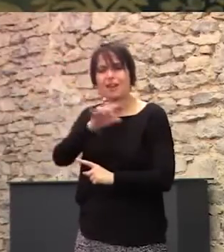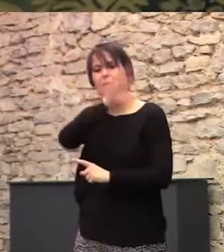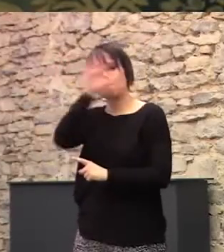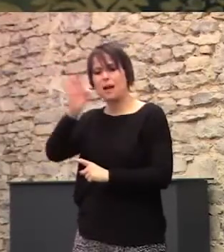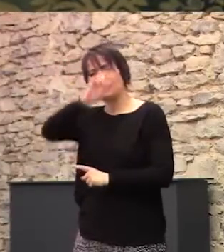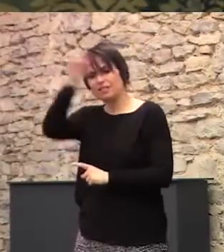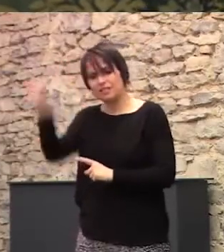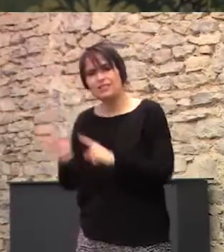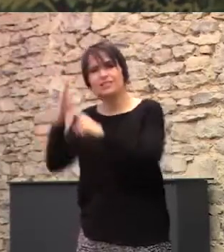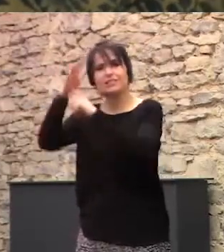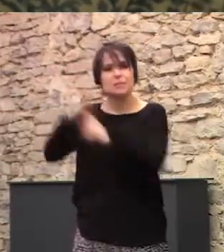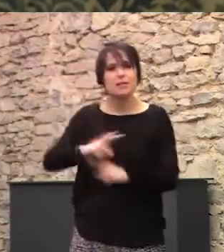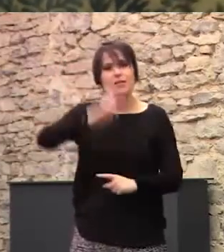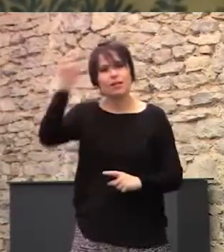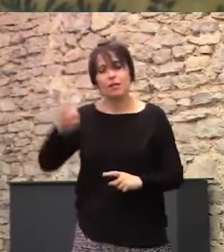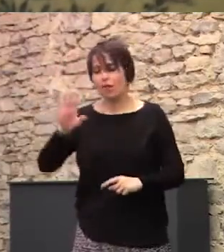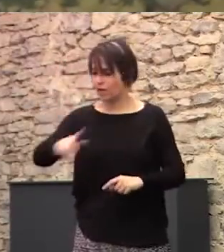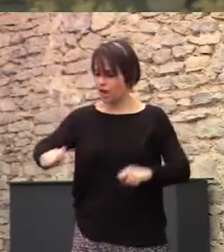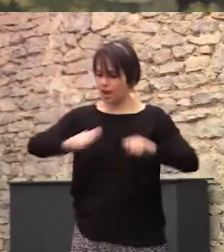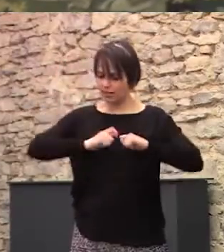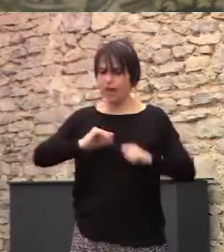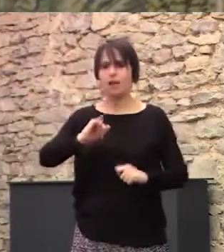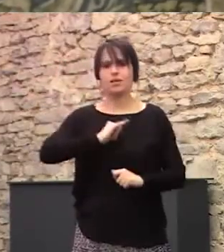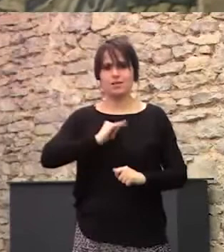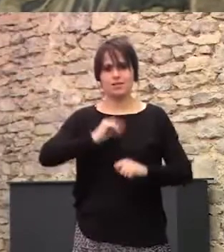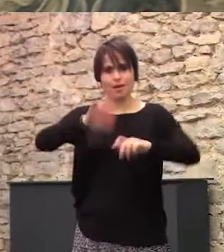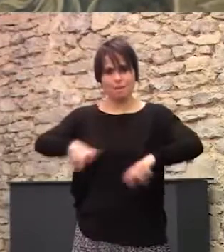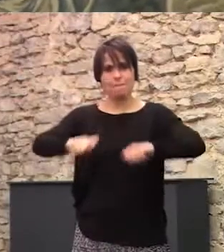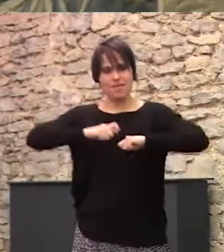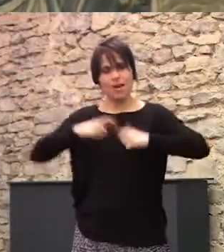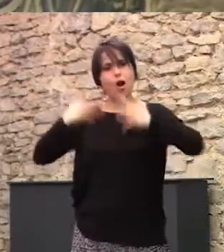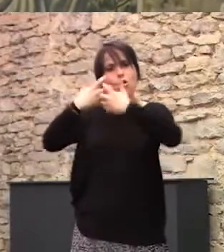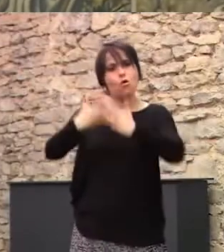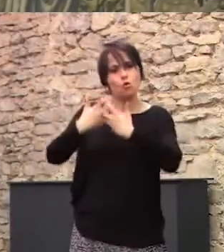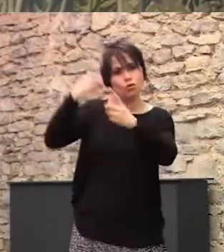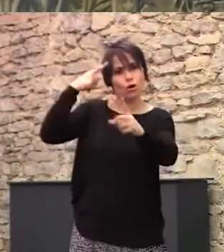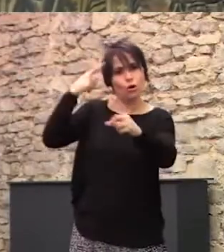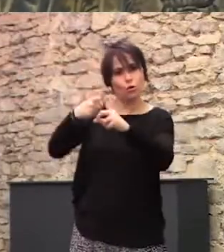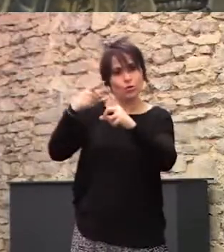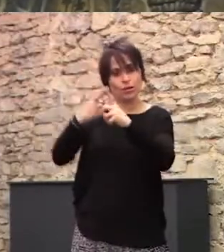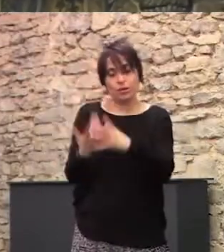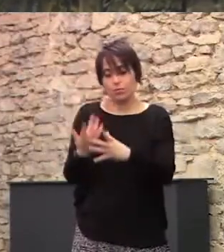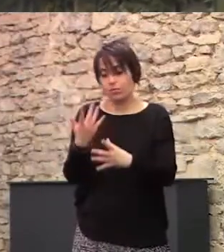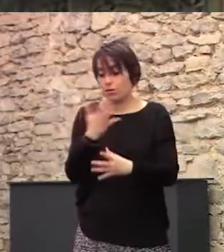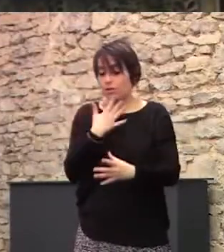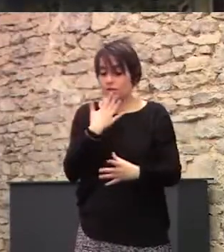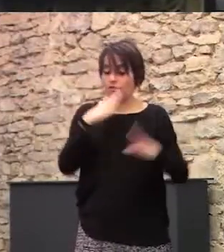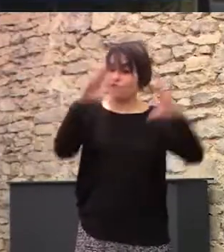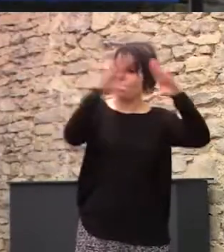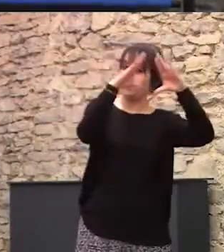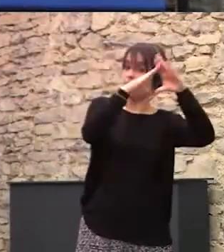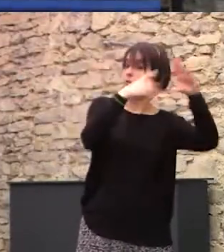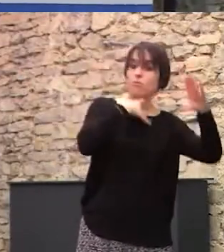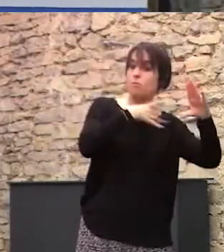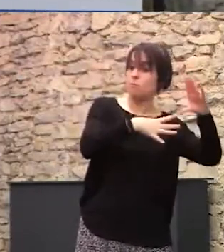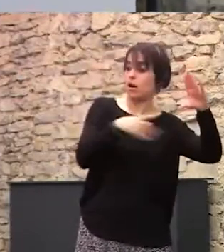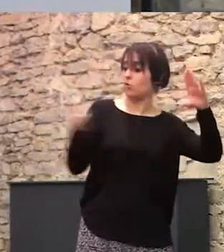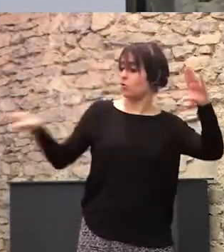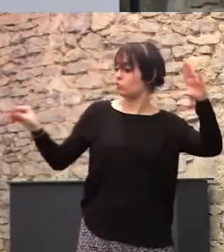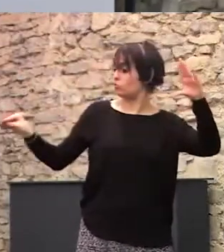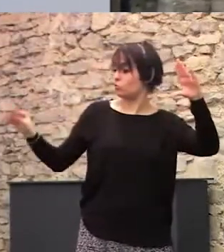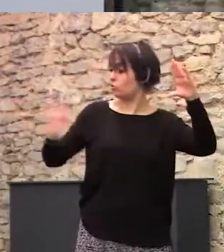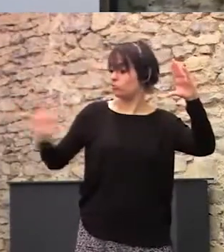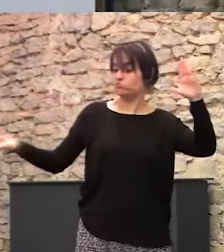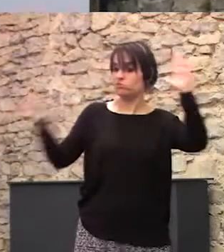que conforma al final su identidad y sus luchas. Y si un feminismo que no tiene en cuenta esto, pues no tiene sentido para